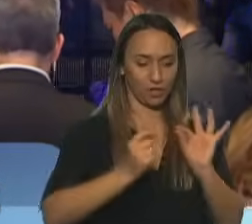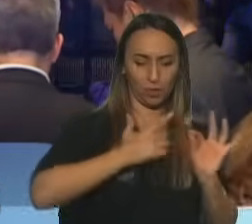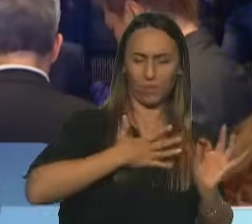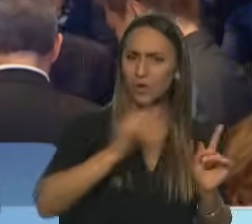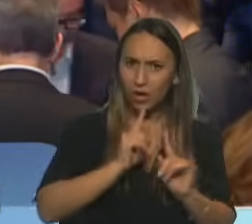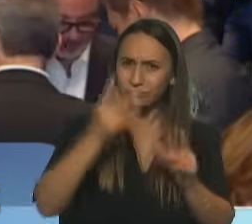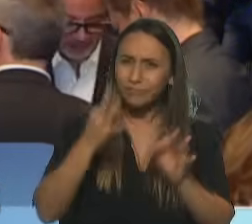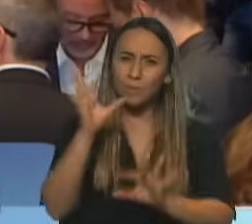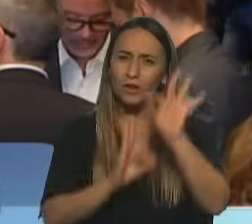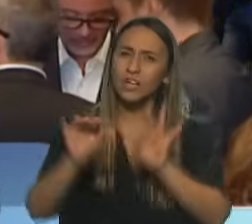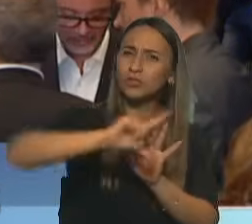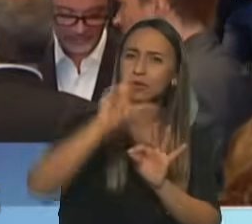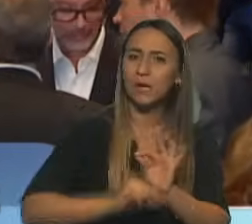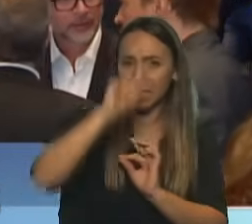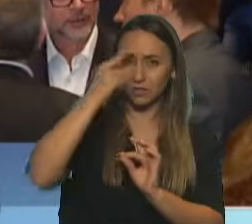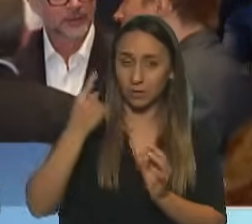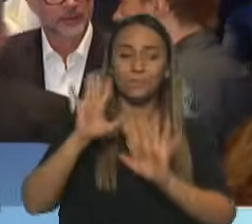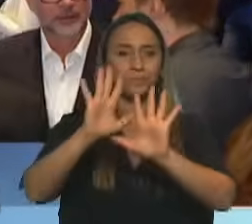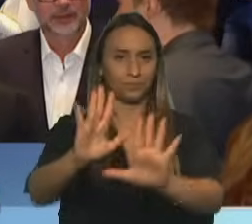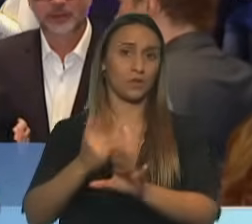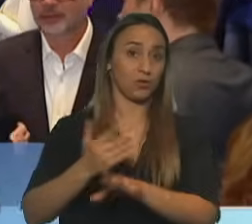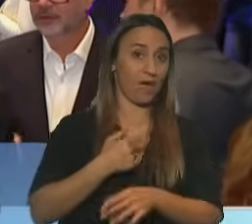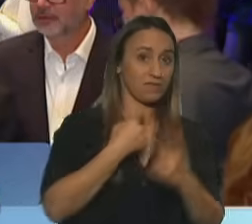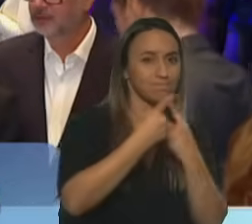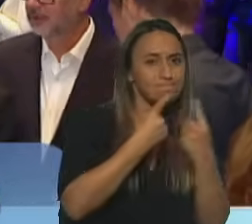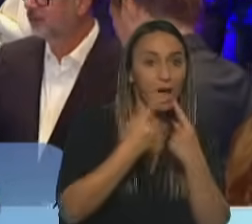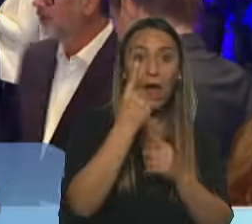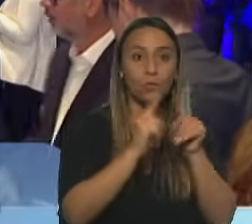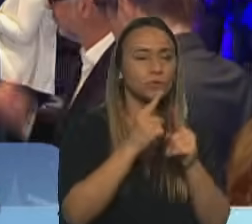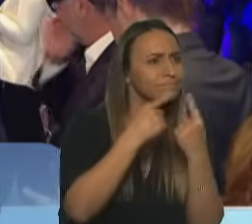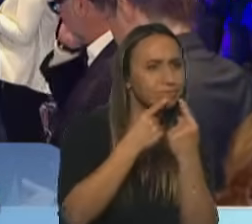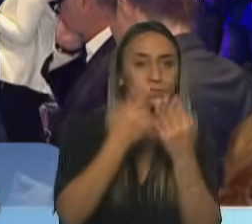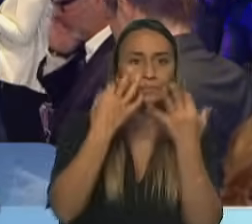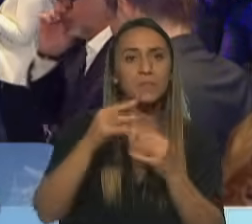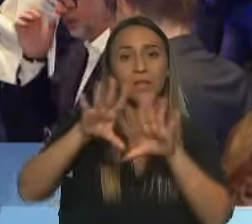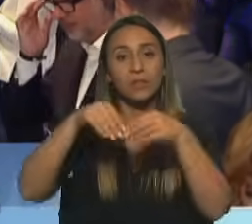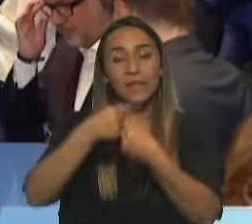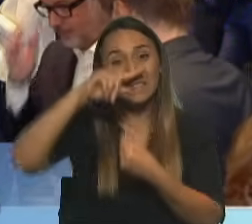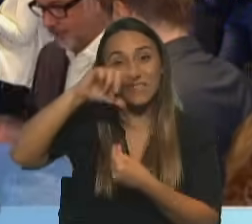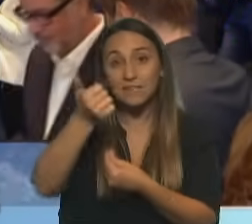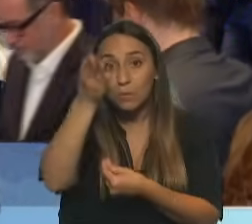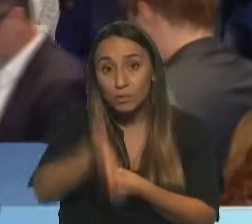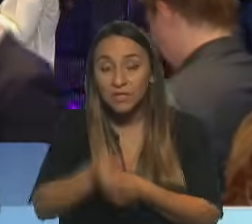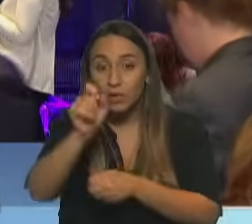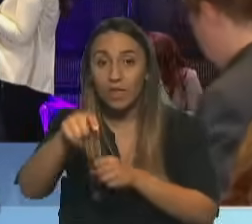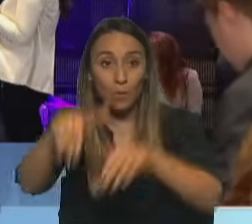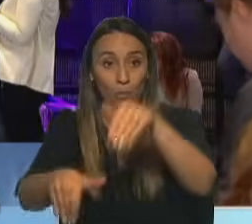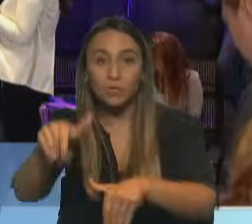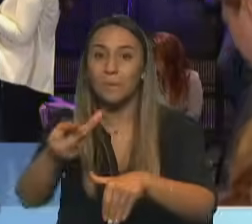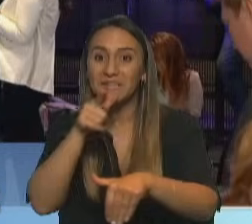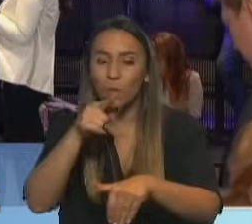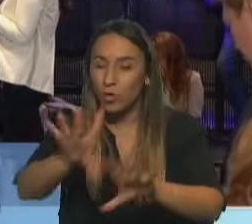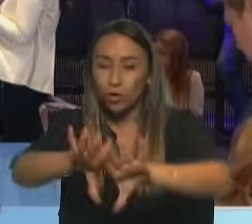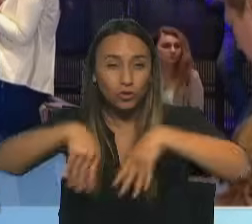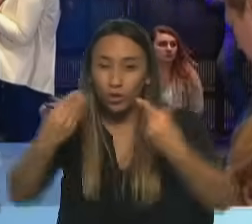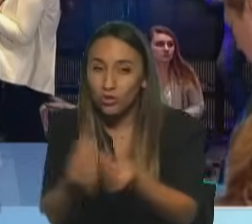algunos datos, algo que me contaban recién también algunos consultores es, con respecto a este 76% de afluencia del voto, Sí. parece que eso cuando tengamos el número Va final a crecer. se puede